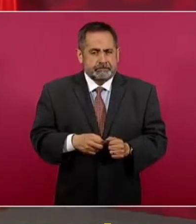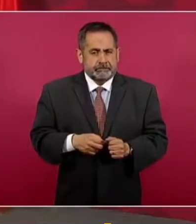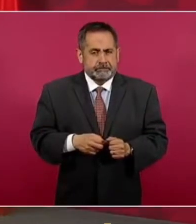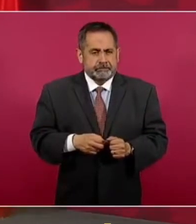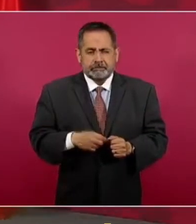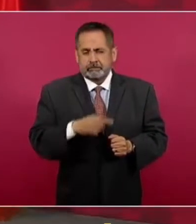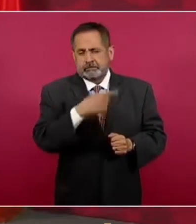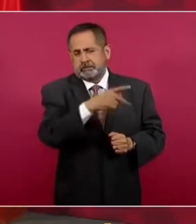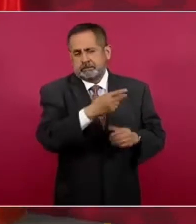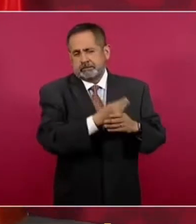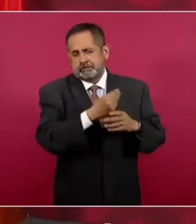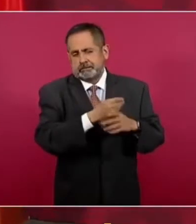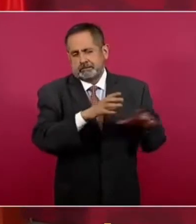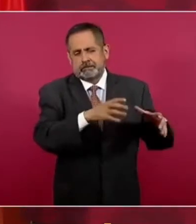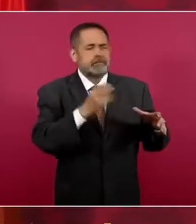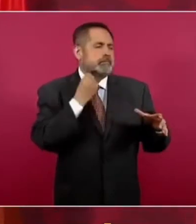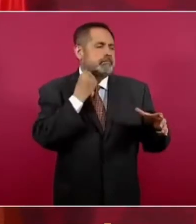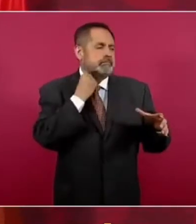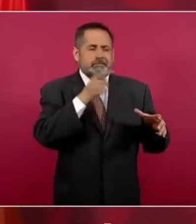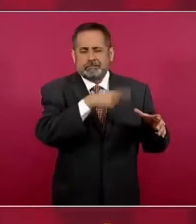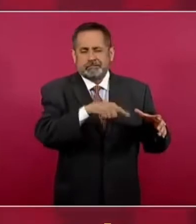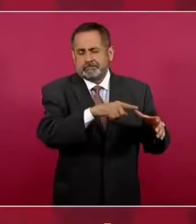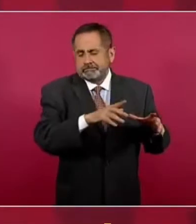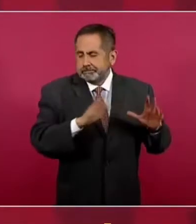sus abogados fueron los que